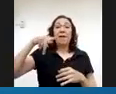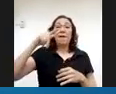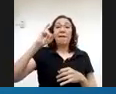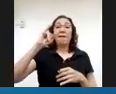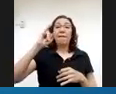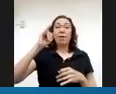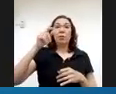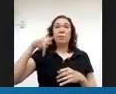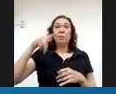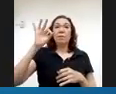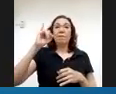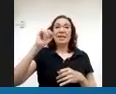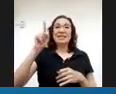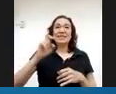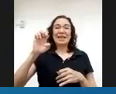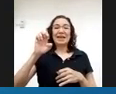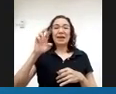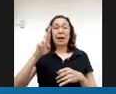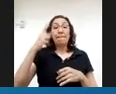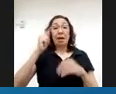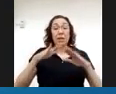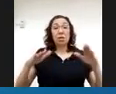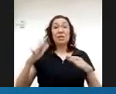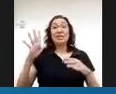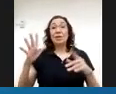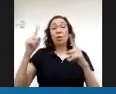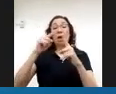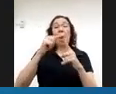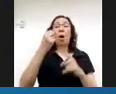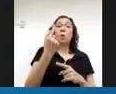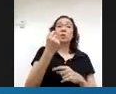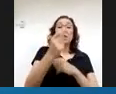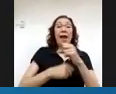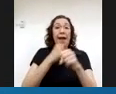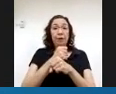para estas edades entre los 5 y 11 años.